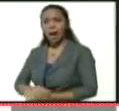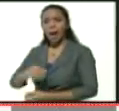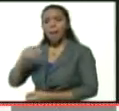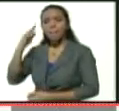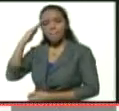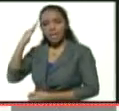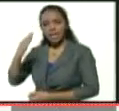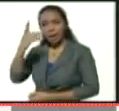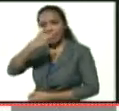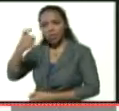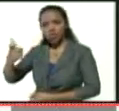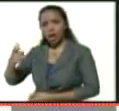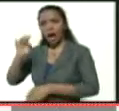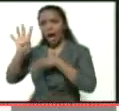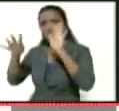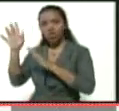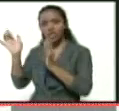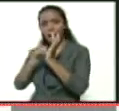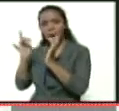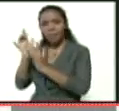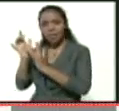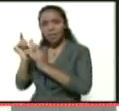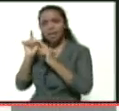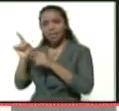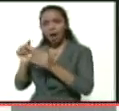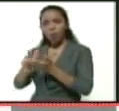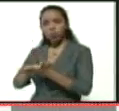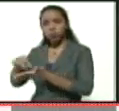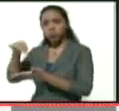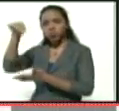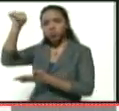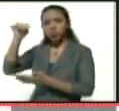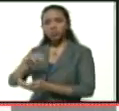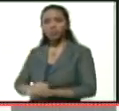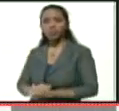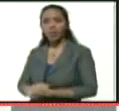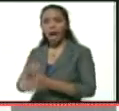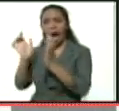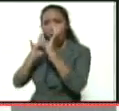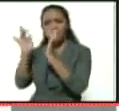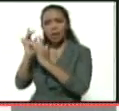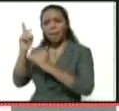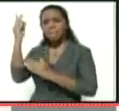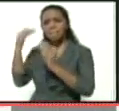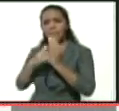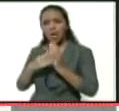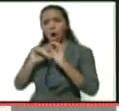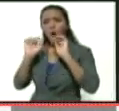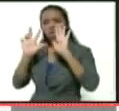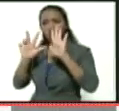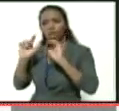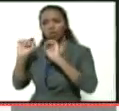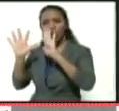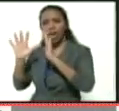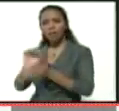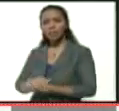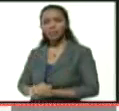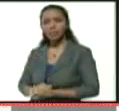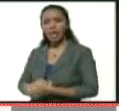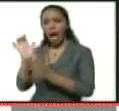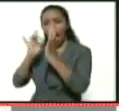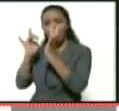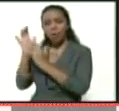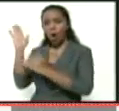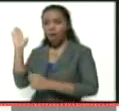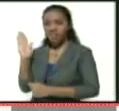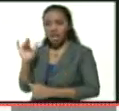cívico-militar del 14 de abril. Abril de resurrección. Abril de 1810. Abril, ahora viene